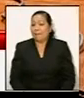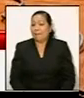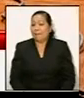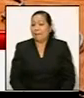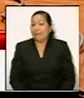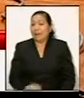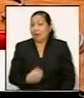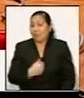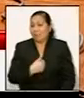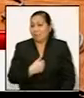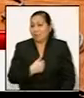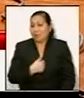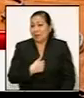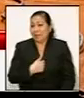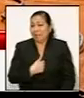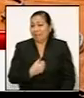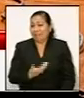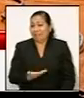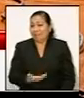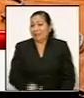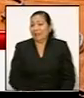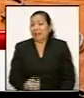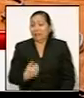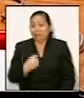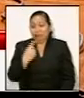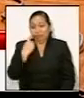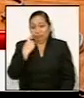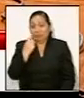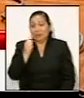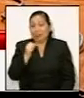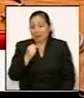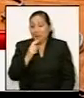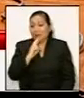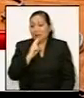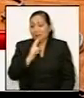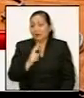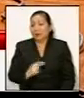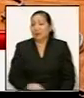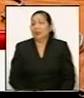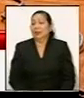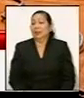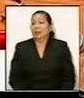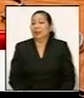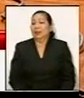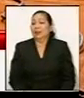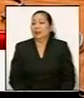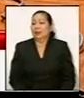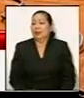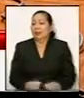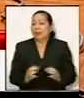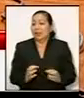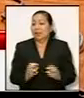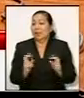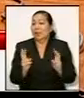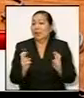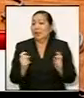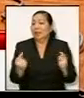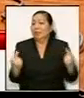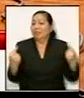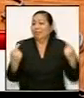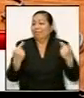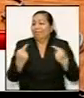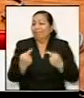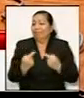mí a mis conocimientos nosotros creo que si responden ahora siempre este es un tema controversial